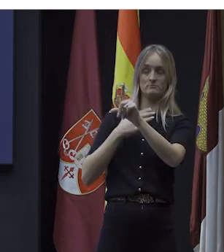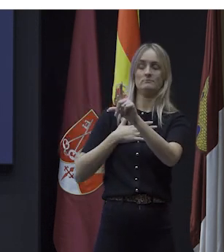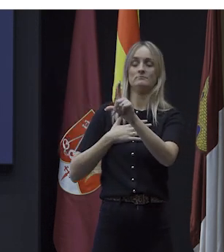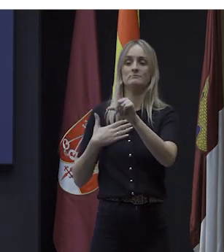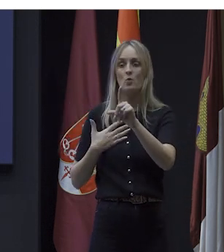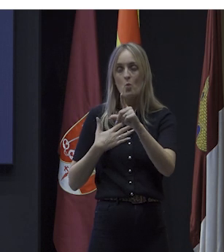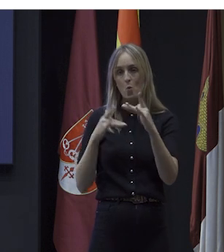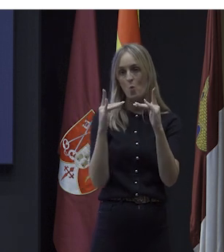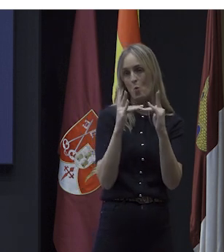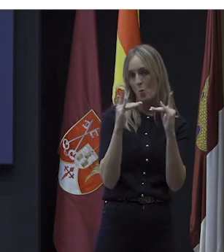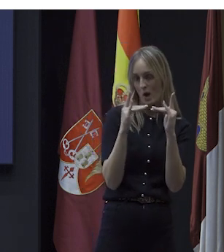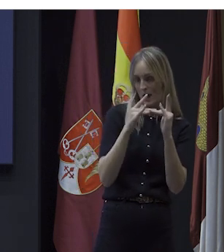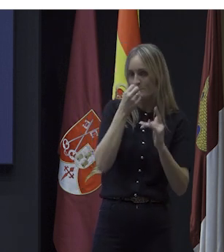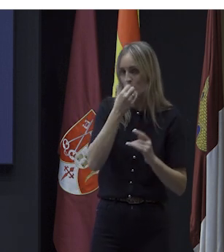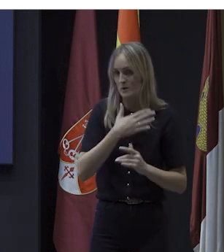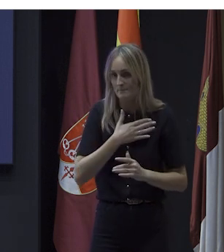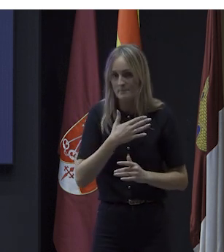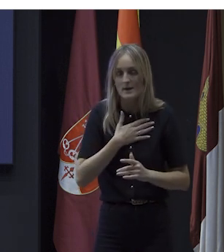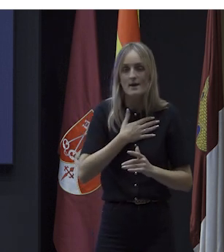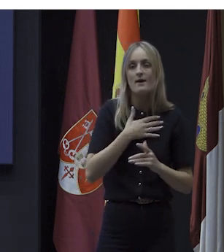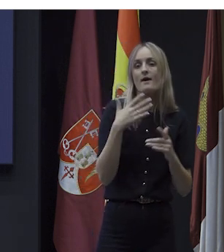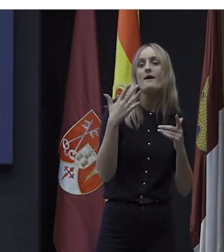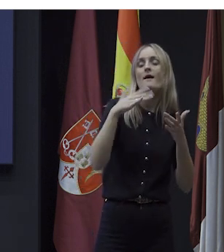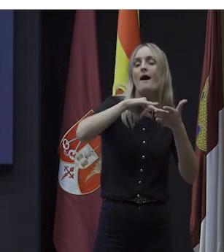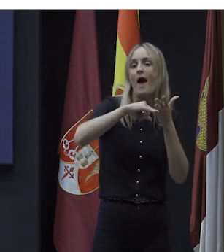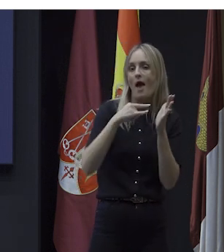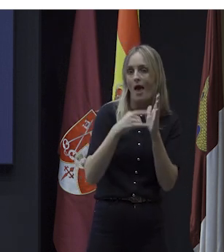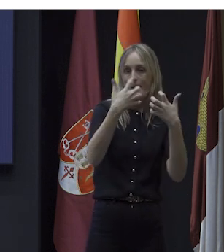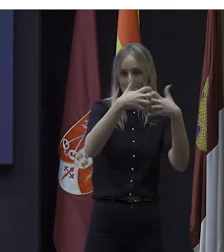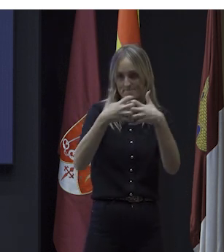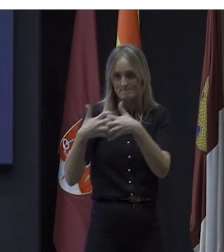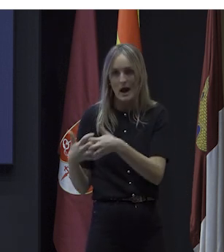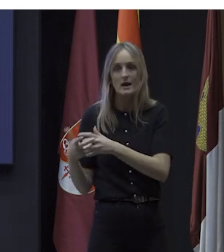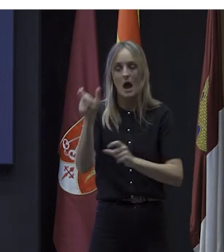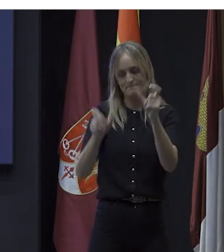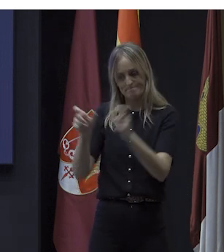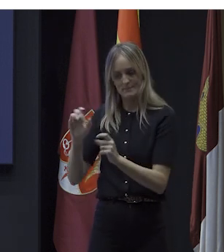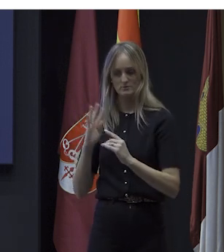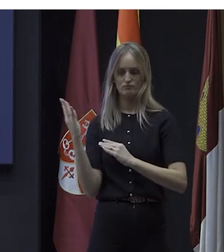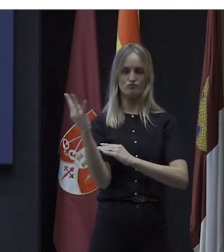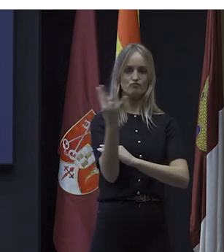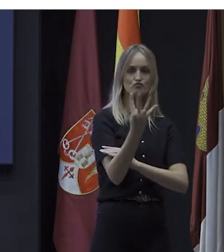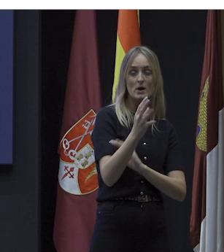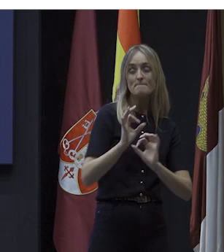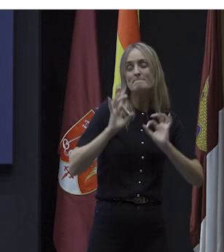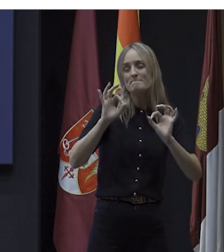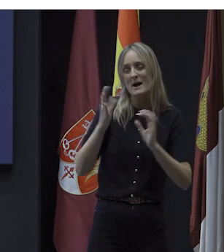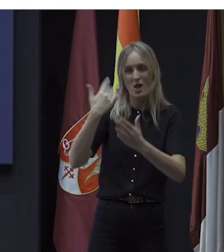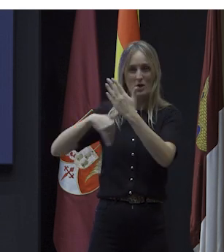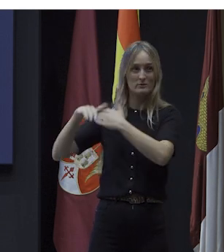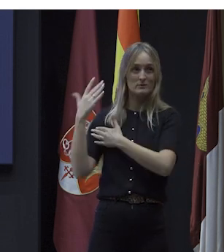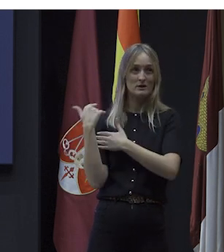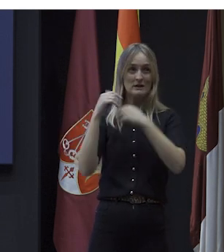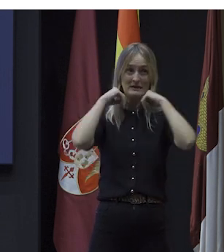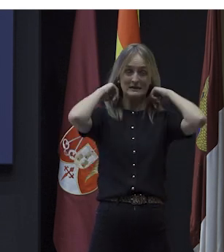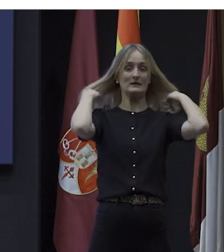muy bien, muchos aparatos, mucha gente alrededor, pero entonces los enfermos con un infarto ingresaban en un hospital, que era una cosa